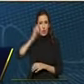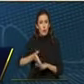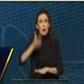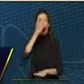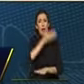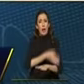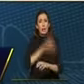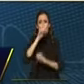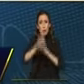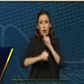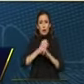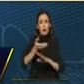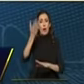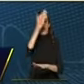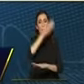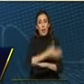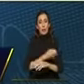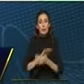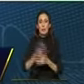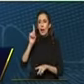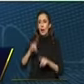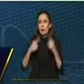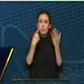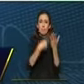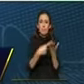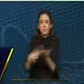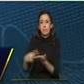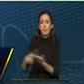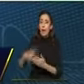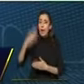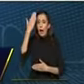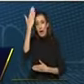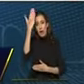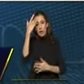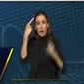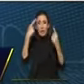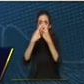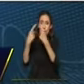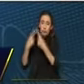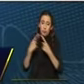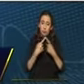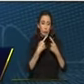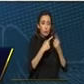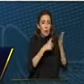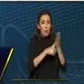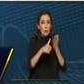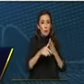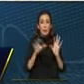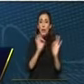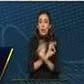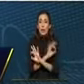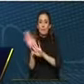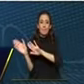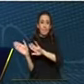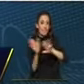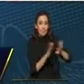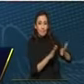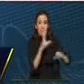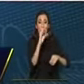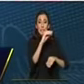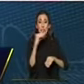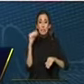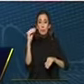de un año decía, porque había una controversia entre exalcaldes, Ministerio de Obras Públicas, no me interesa